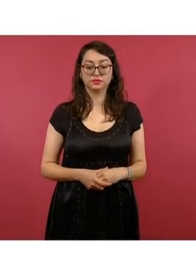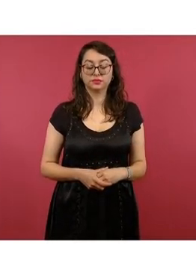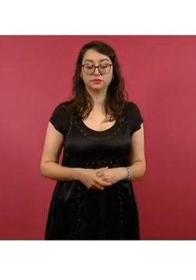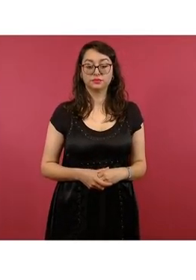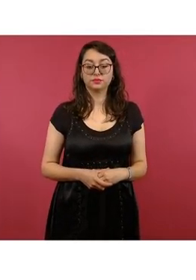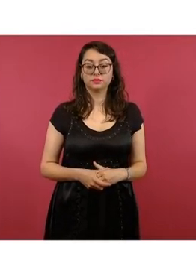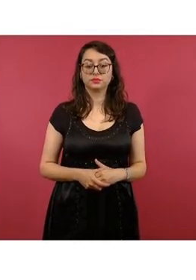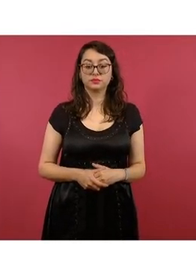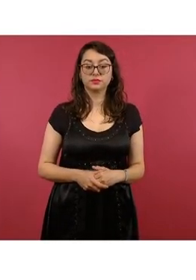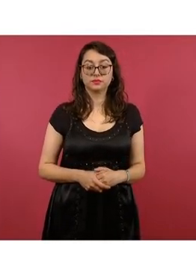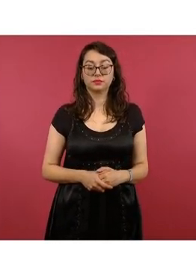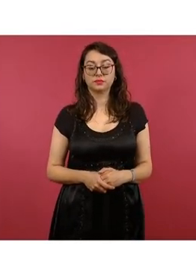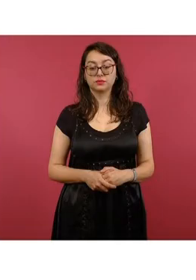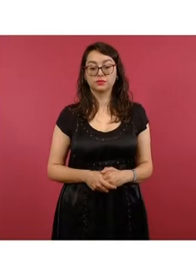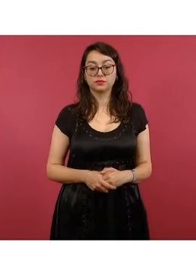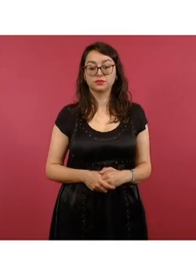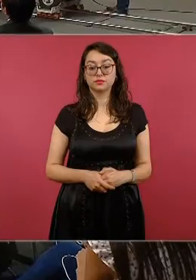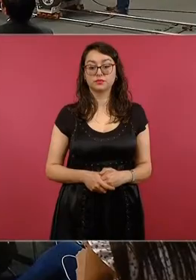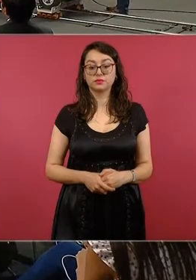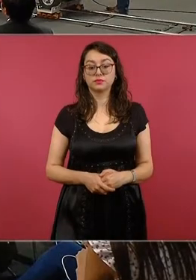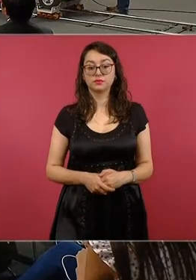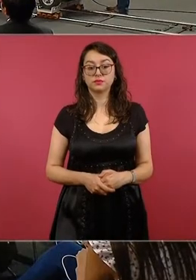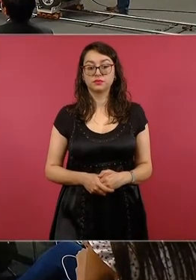¿Pero cómo?